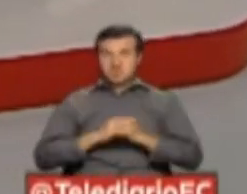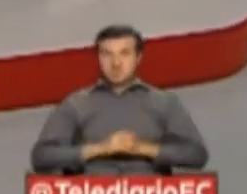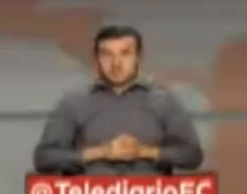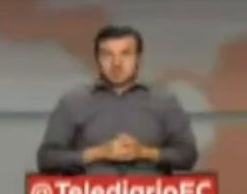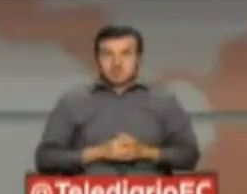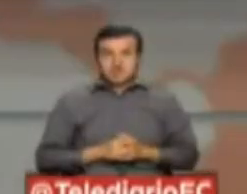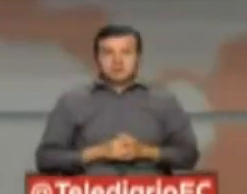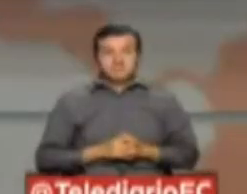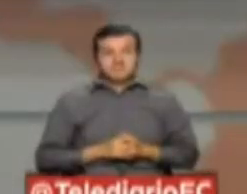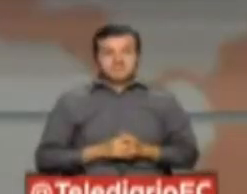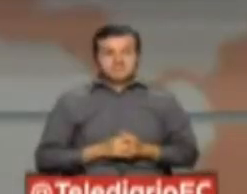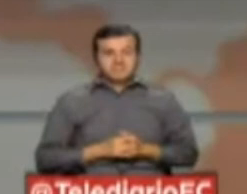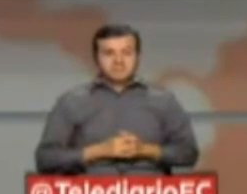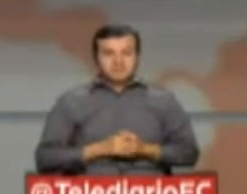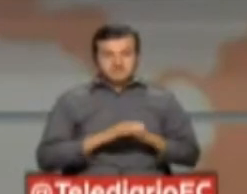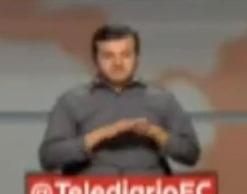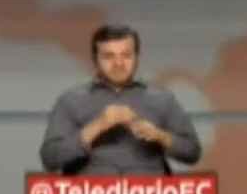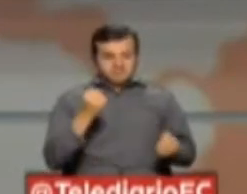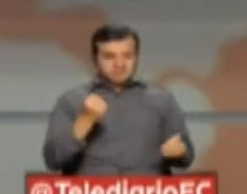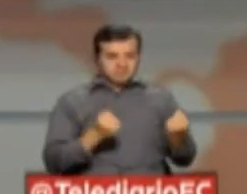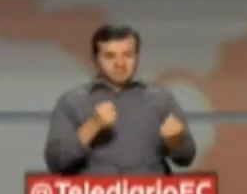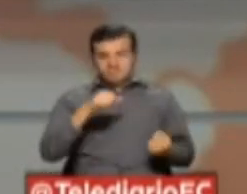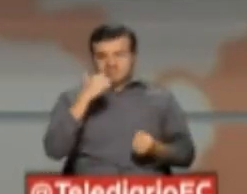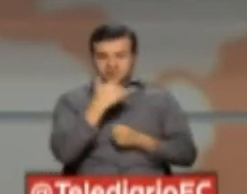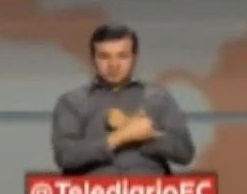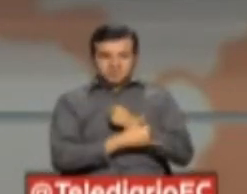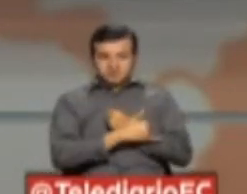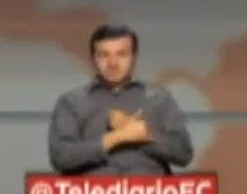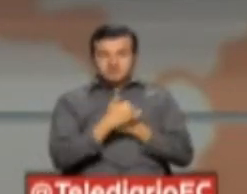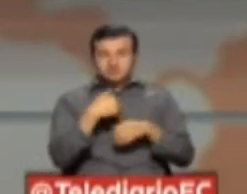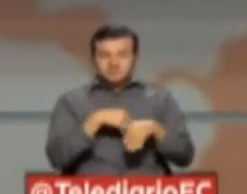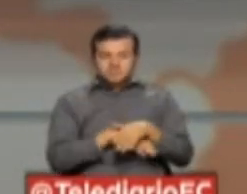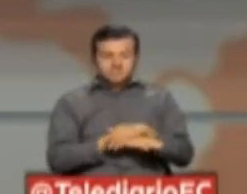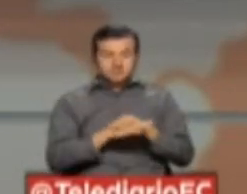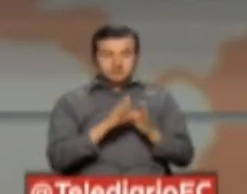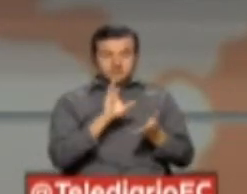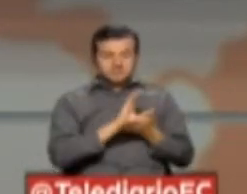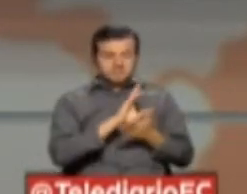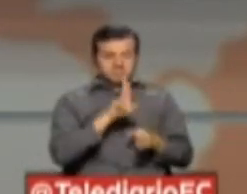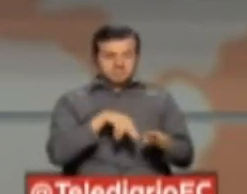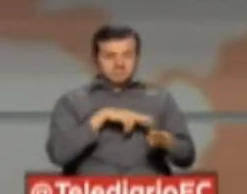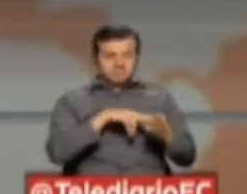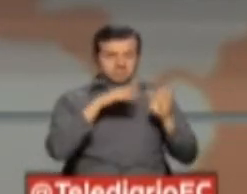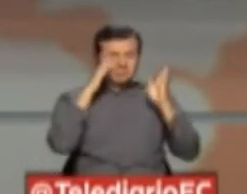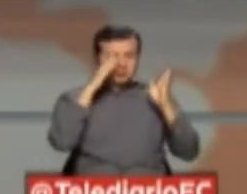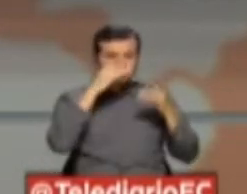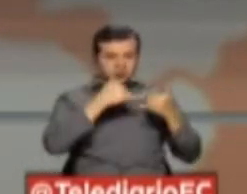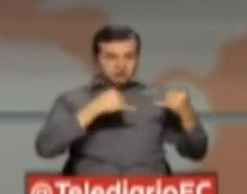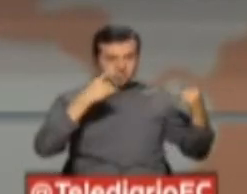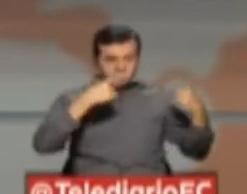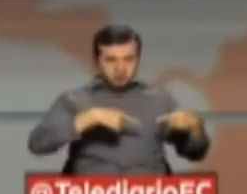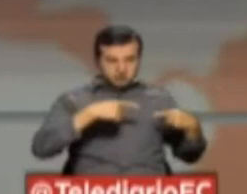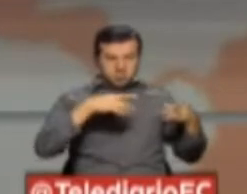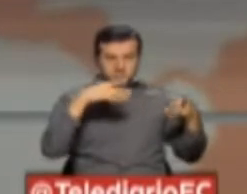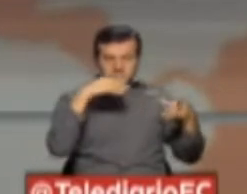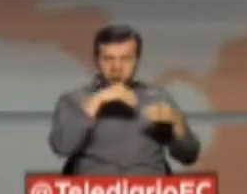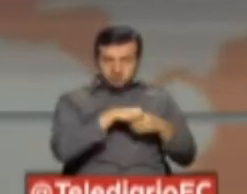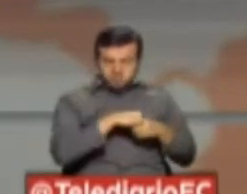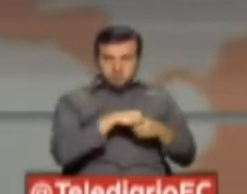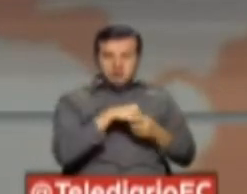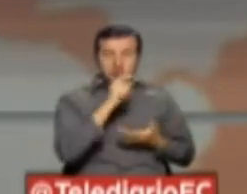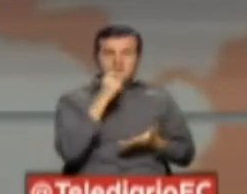en el caso del del vehículo que viene de otro país tiene que entrar al centro nacional de atención de frontera ahí tiene que